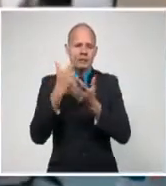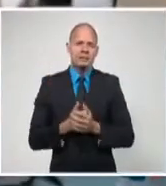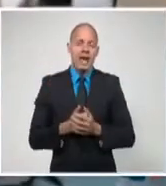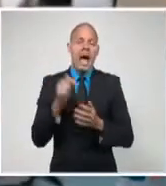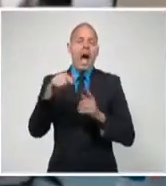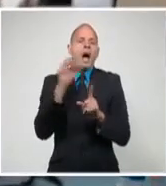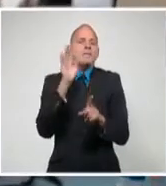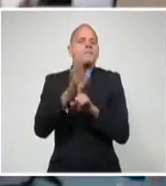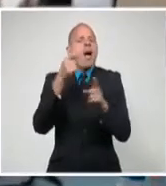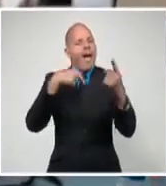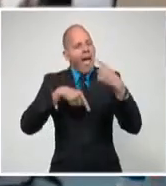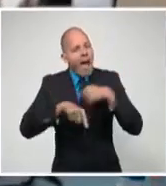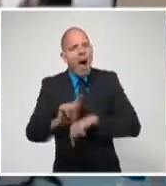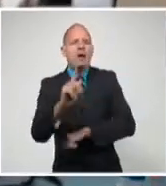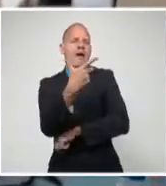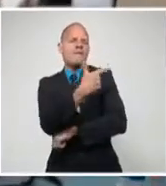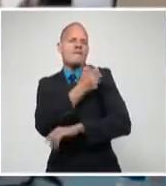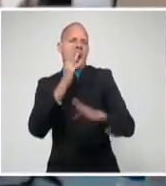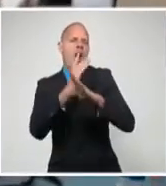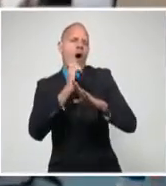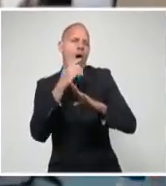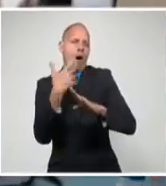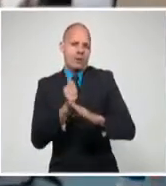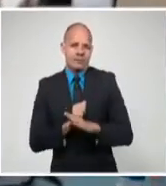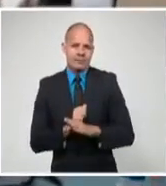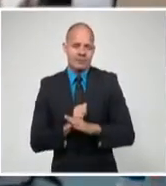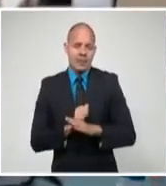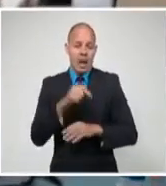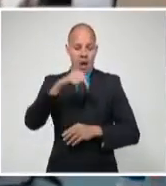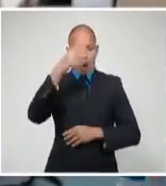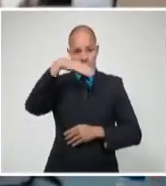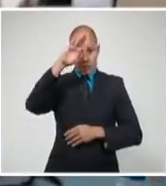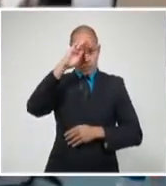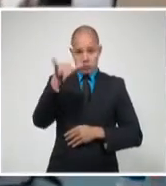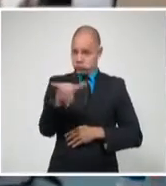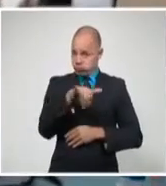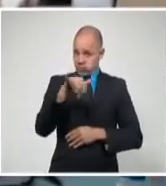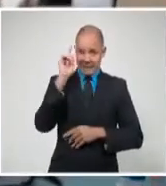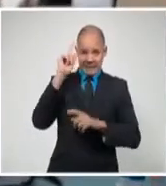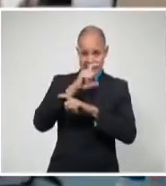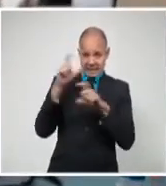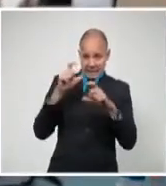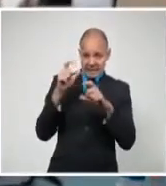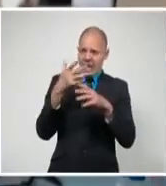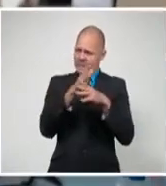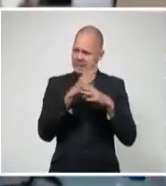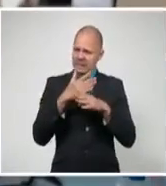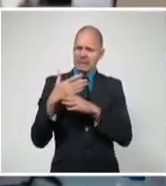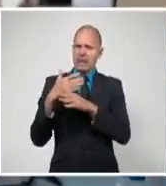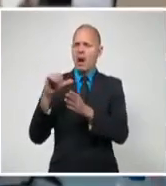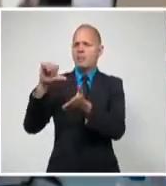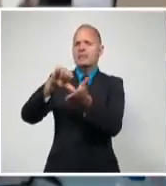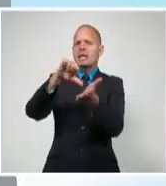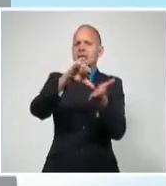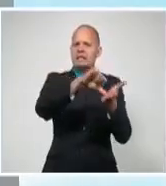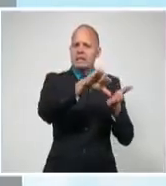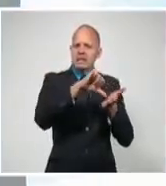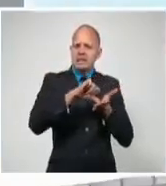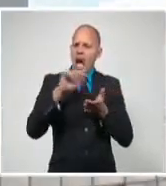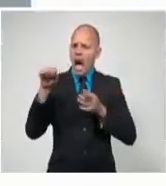Investigadores cubanos también captaron imágenes del SARS-CoV-2. Científicos de varias instituciones trabajaron en equipo para